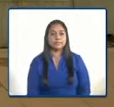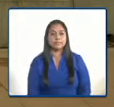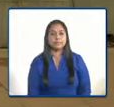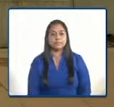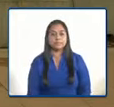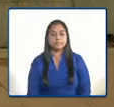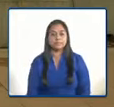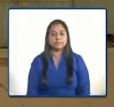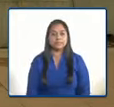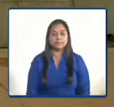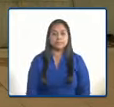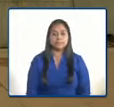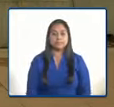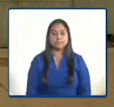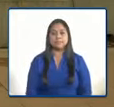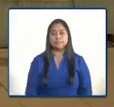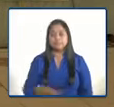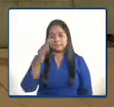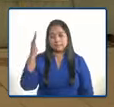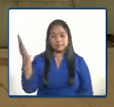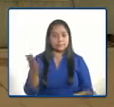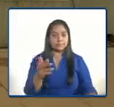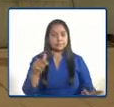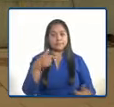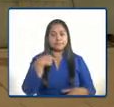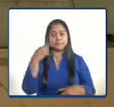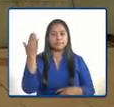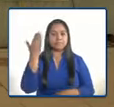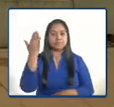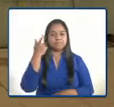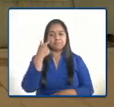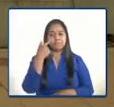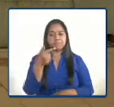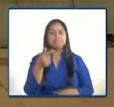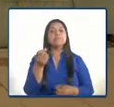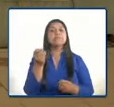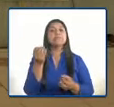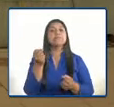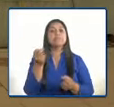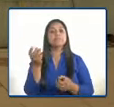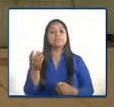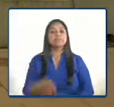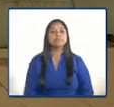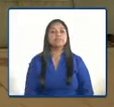Bienvenido a esta conferencia de prensa. Le escuchamos.